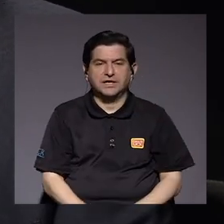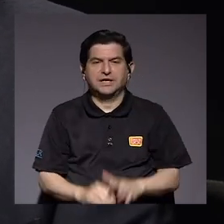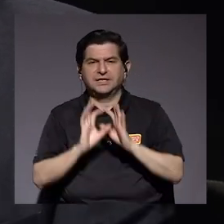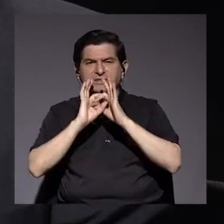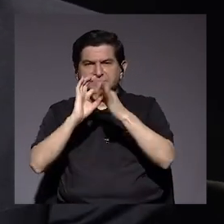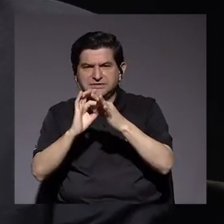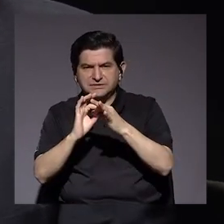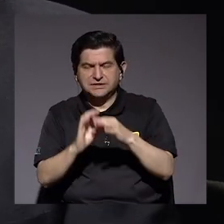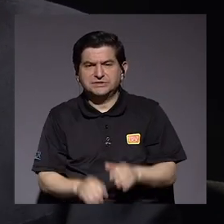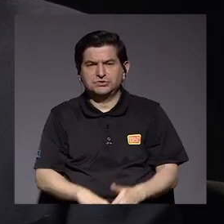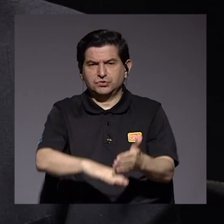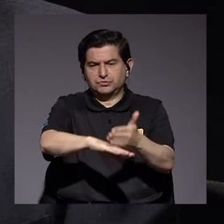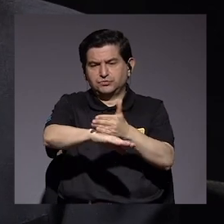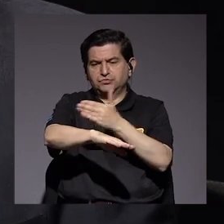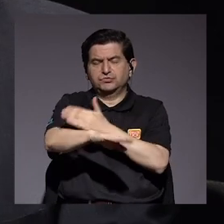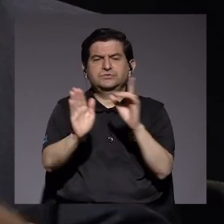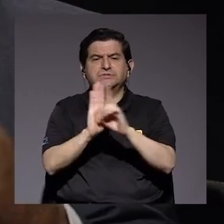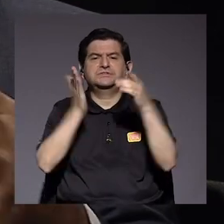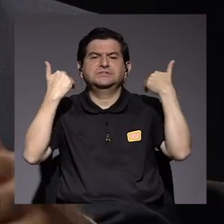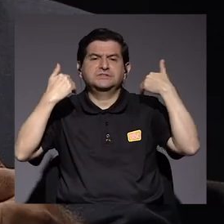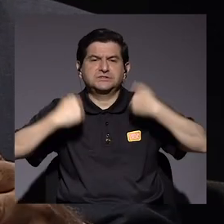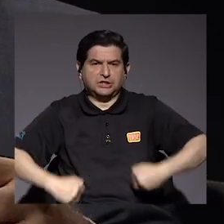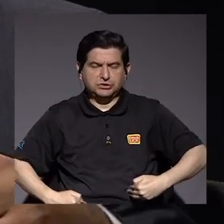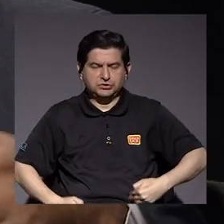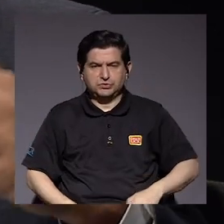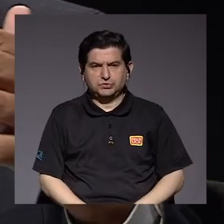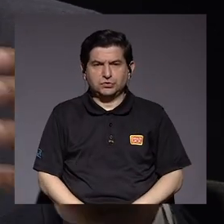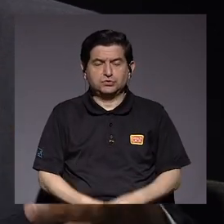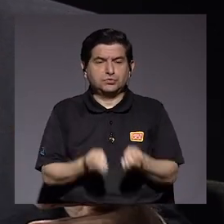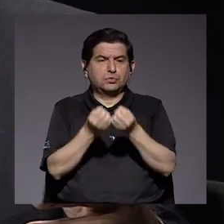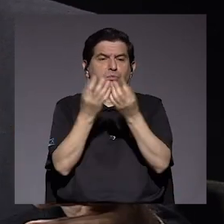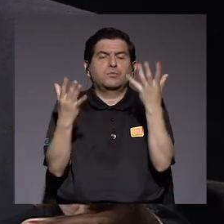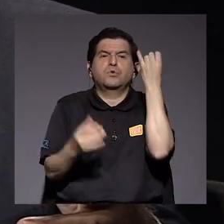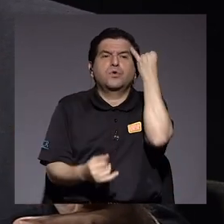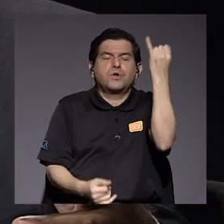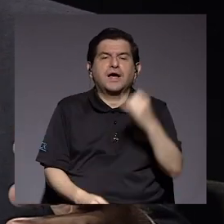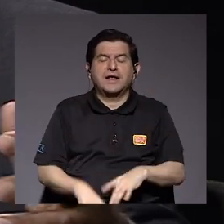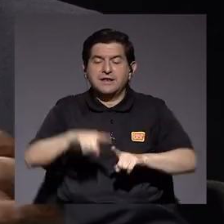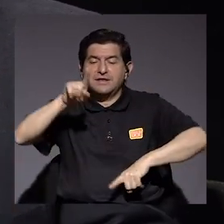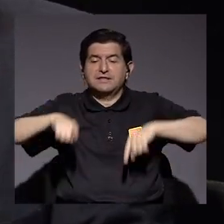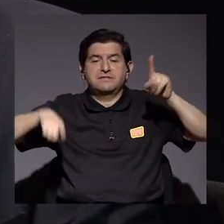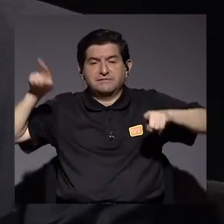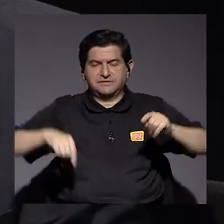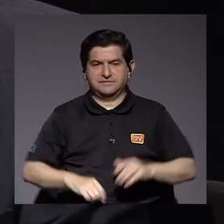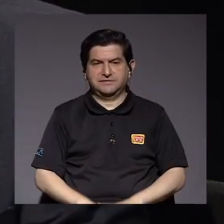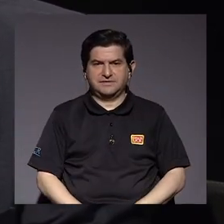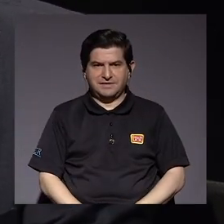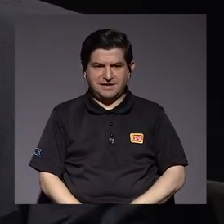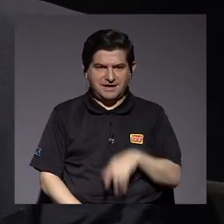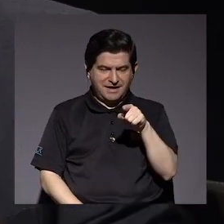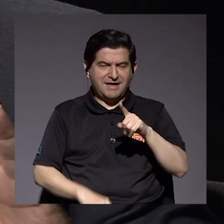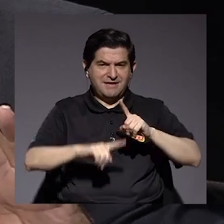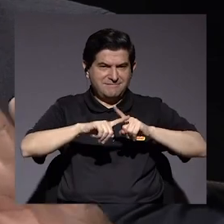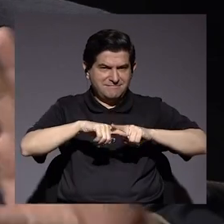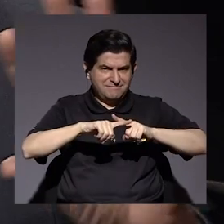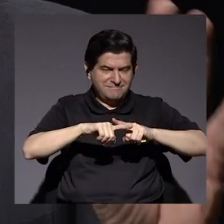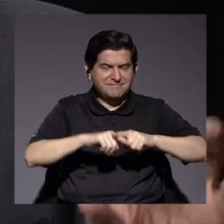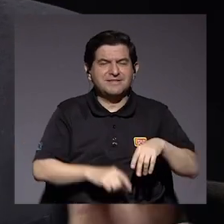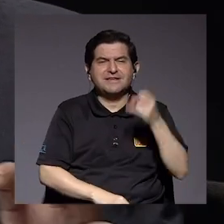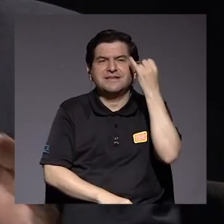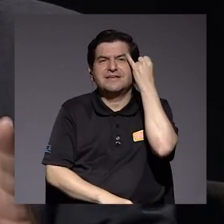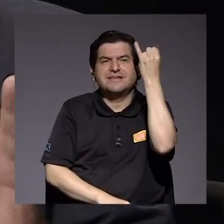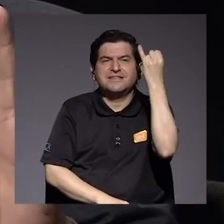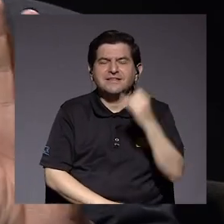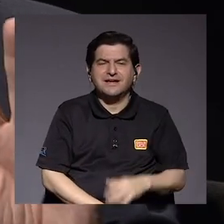tiene que ver con la progresividad de derechos humanos con el pluralismo con la diversidad y frente a esta tendencia hay